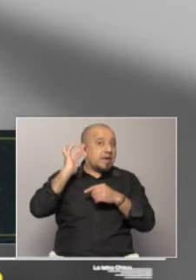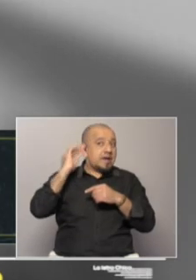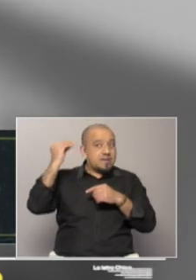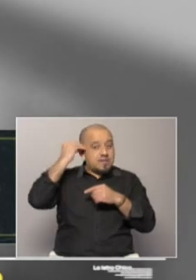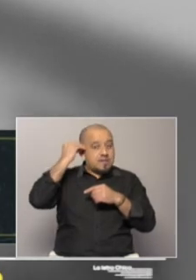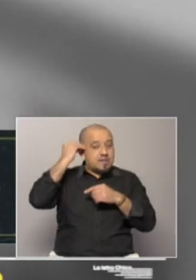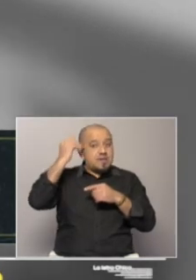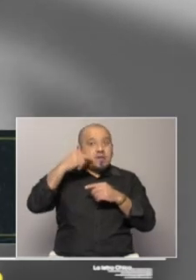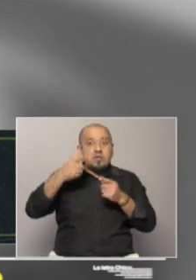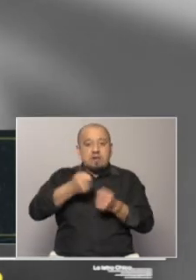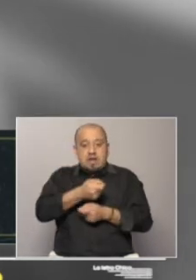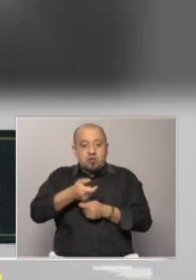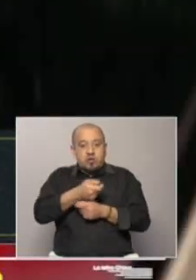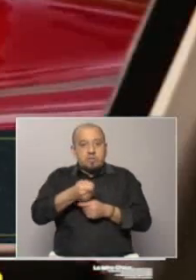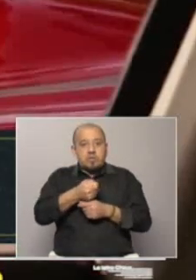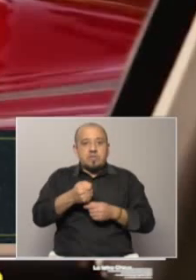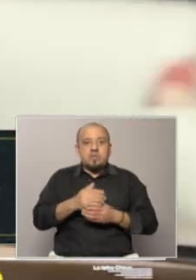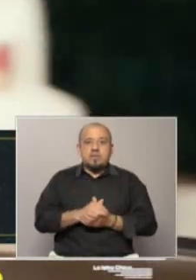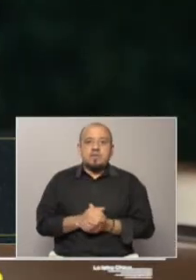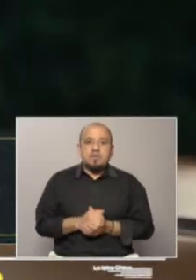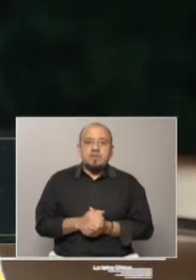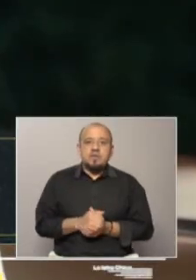y nos van a manejar a control remoto.